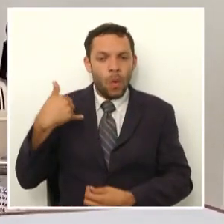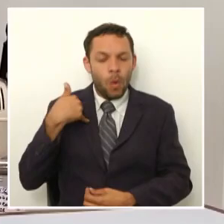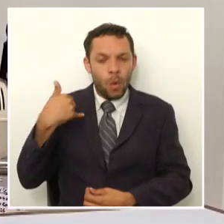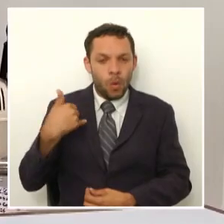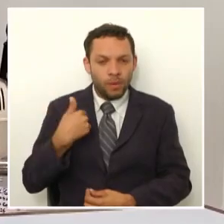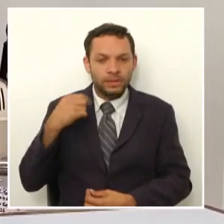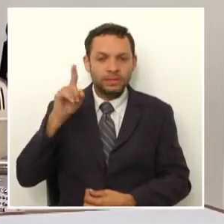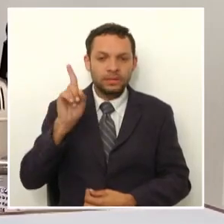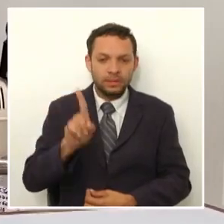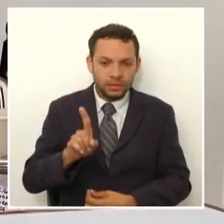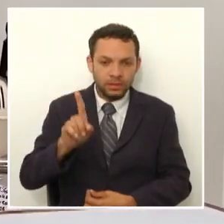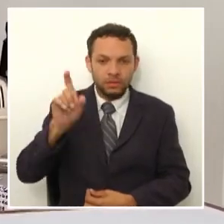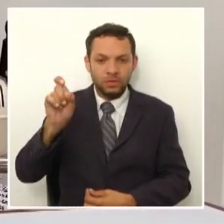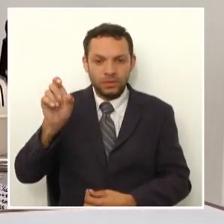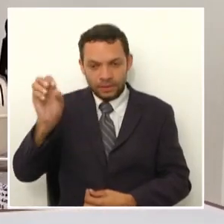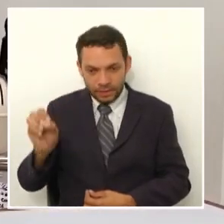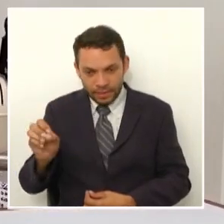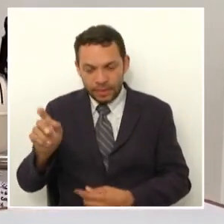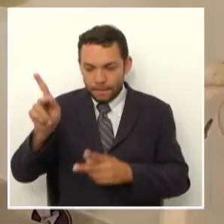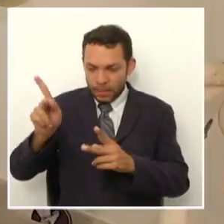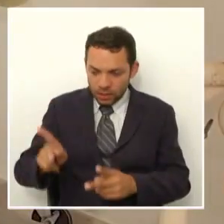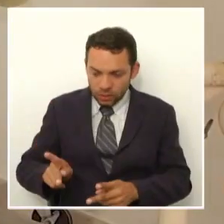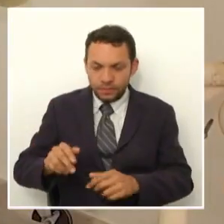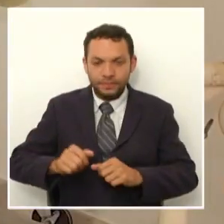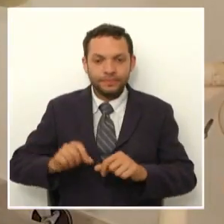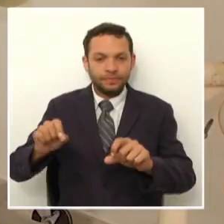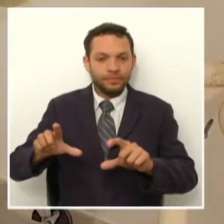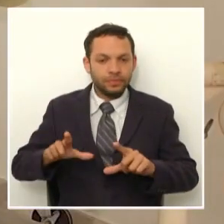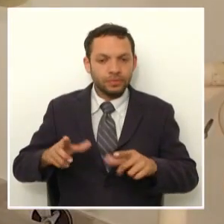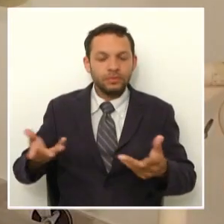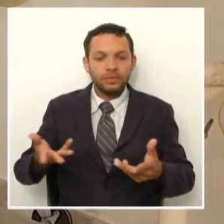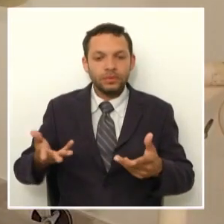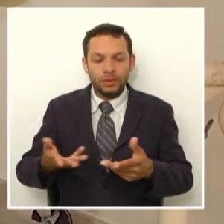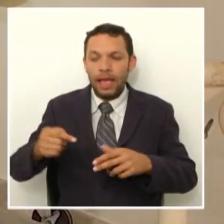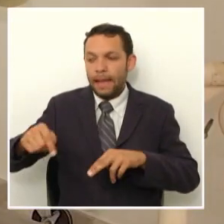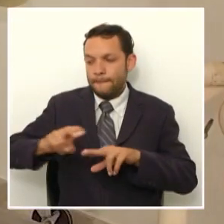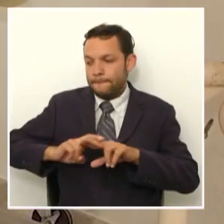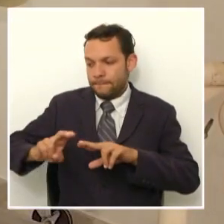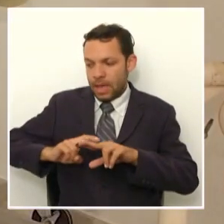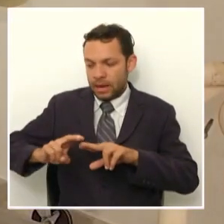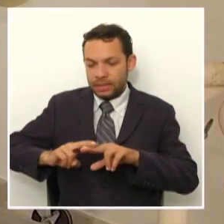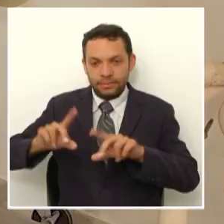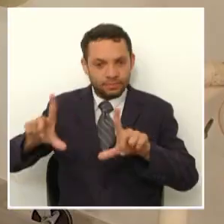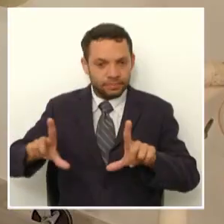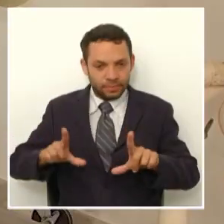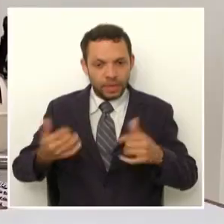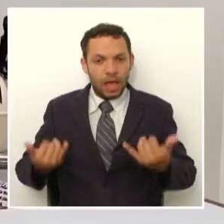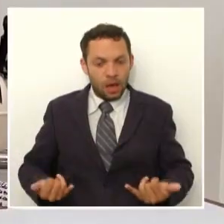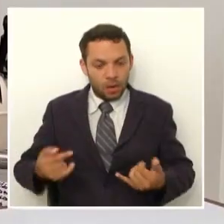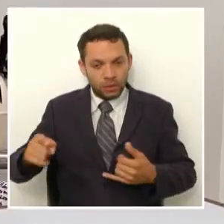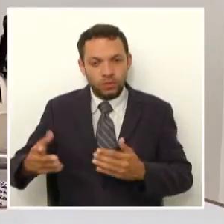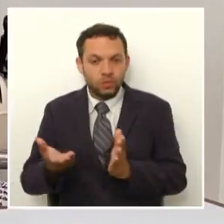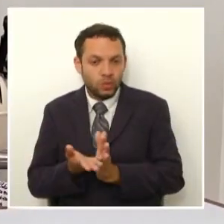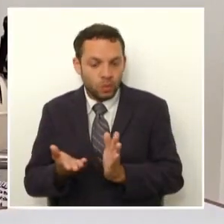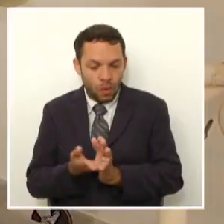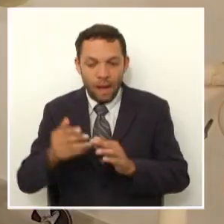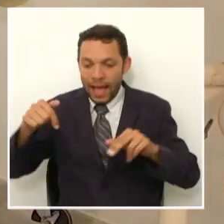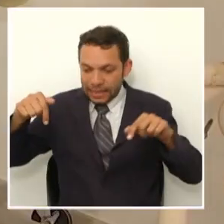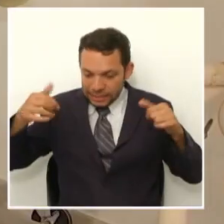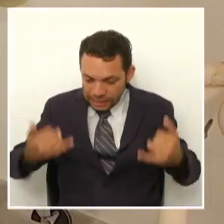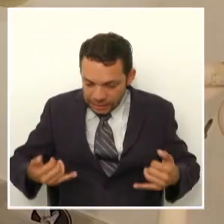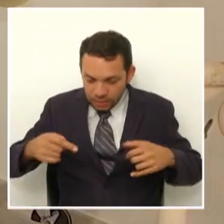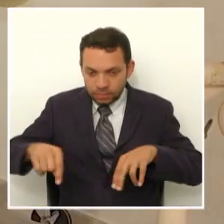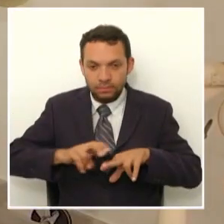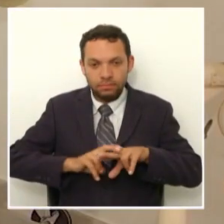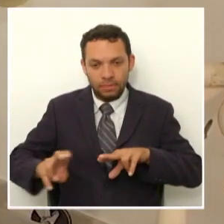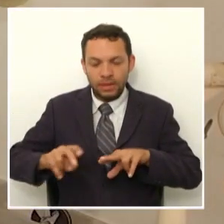anestesiólogos. ¿Y usted dónde se hizo anestesiólogo? Yo me hice anestesiólogo en Manizales. Ajá. Yo estudié aquí en Manizales. ¿Y quiénes fueron los primeros